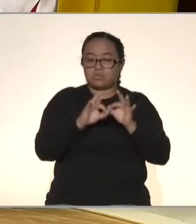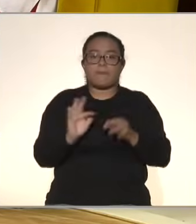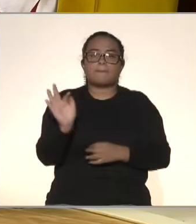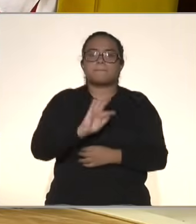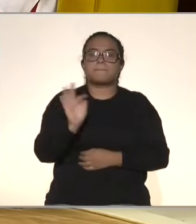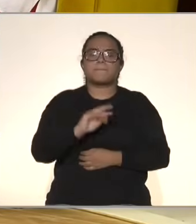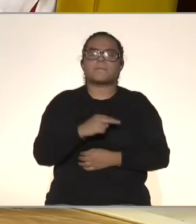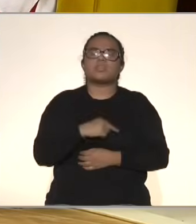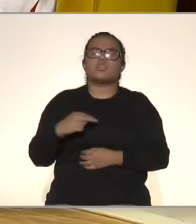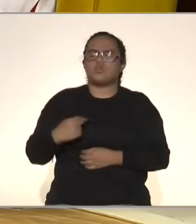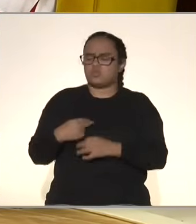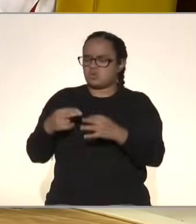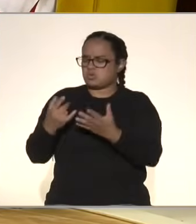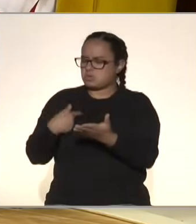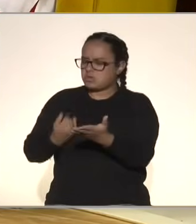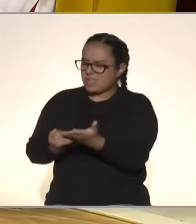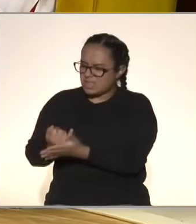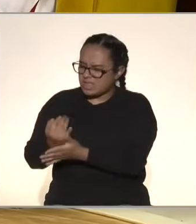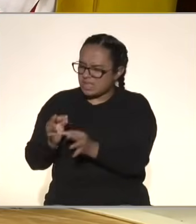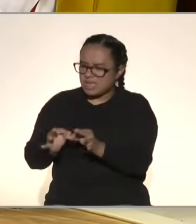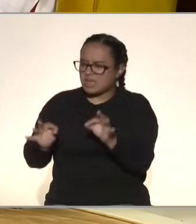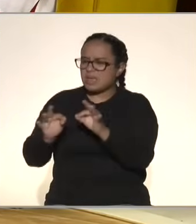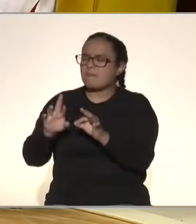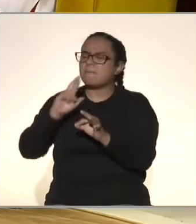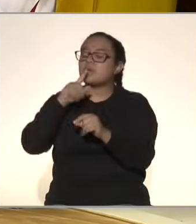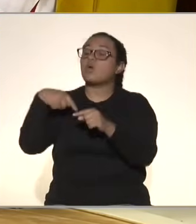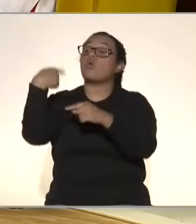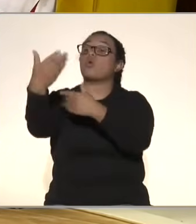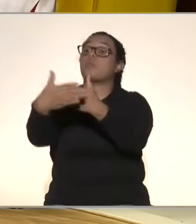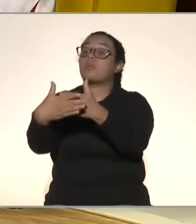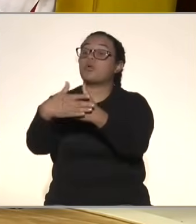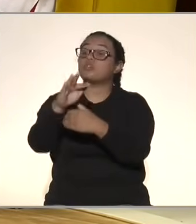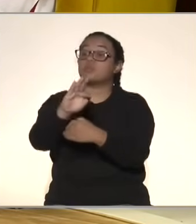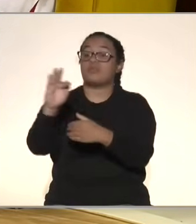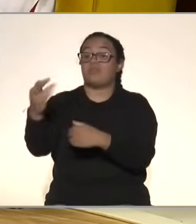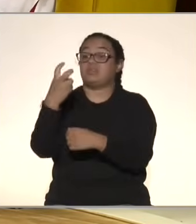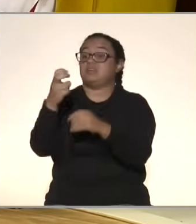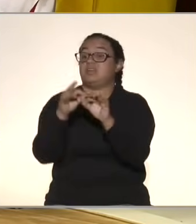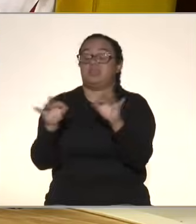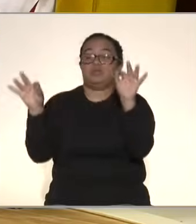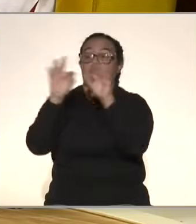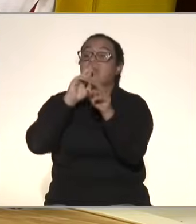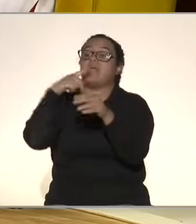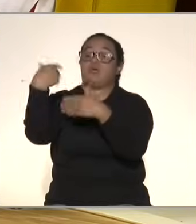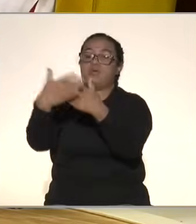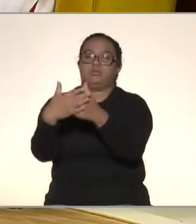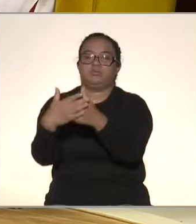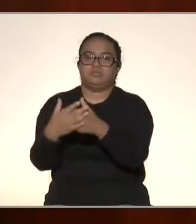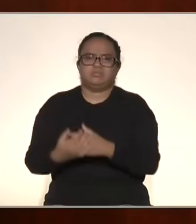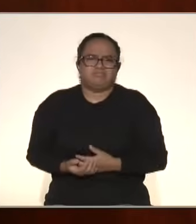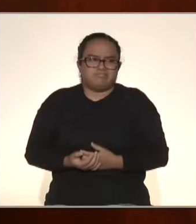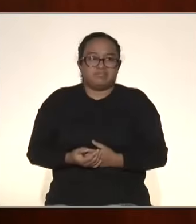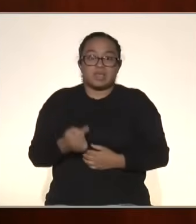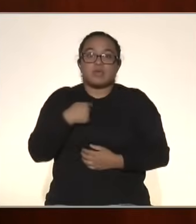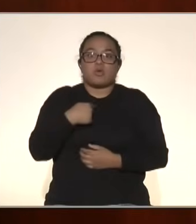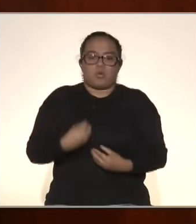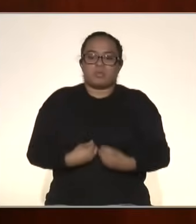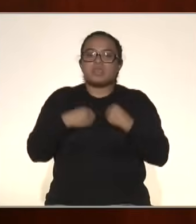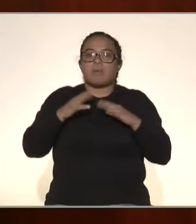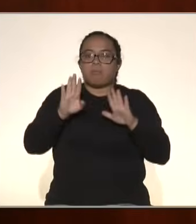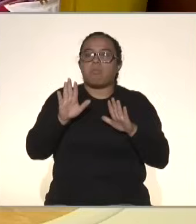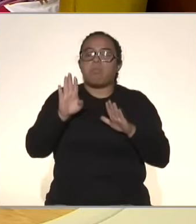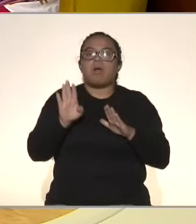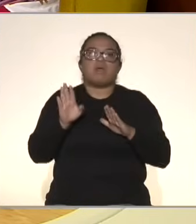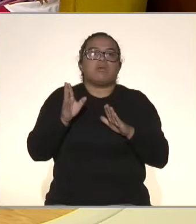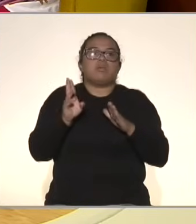vamos a dejar decisiones importantes para una fecha importante, no vamos a vivir. Claro. A mí una de las cosas